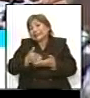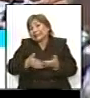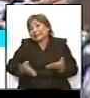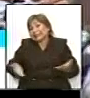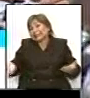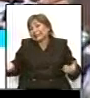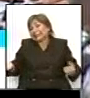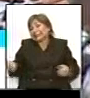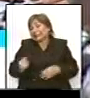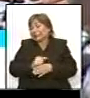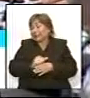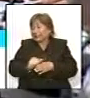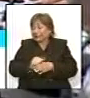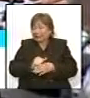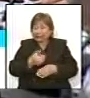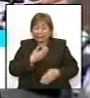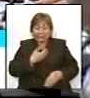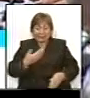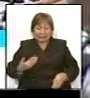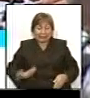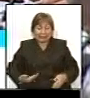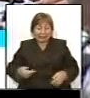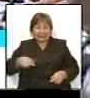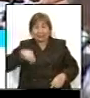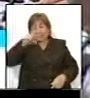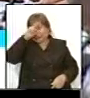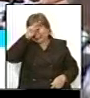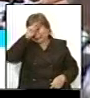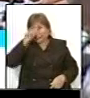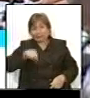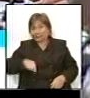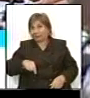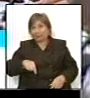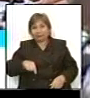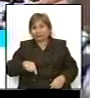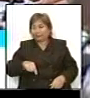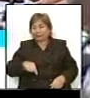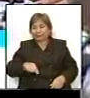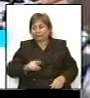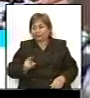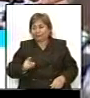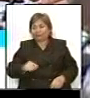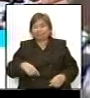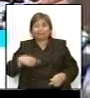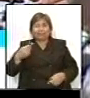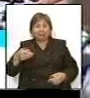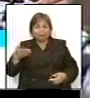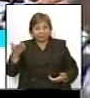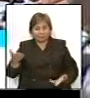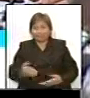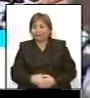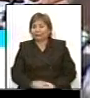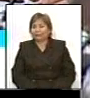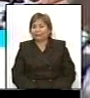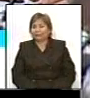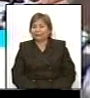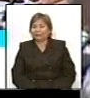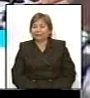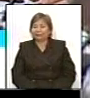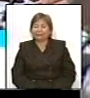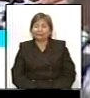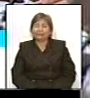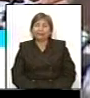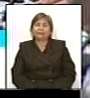porque ese es un reto del Estado y del país que no es de ahora. Sí. Es de siglos, ¿no? Es decir, para no